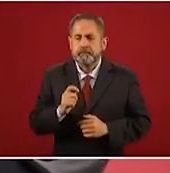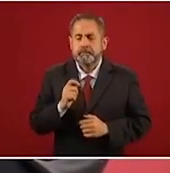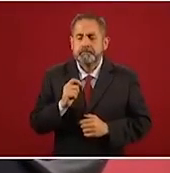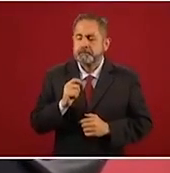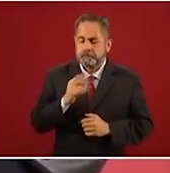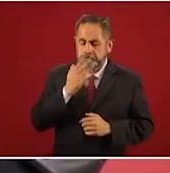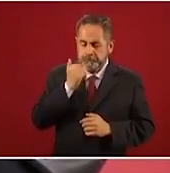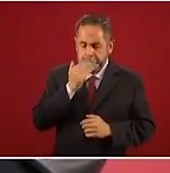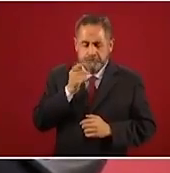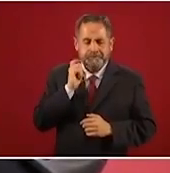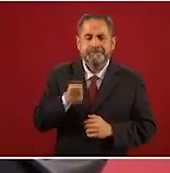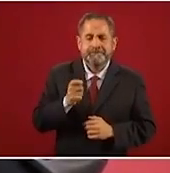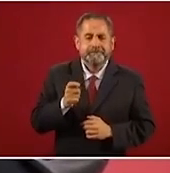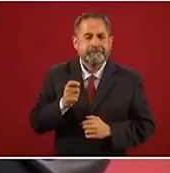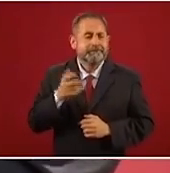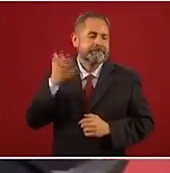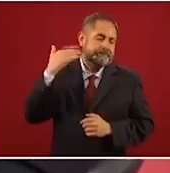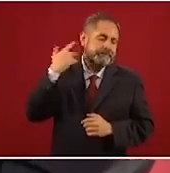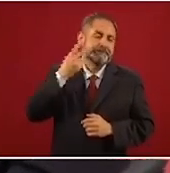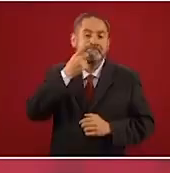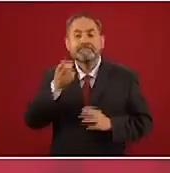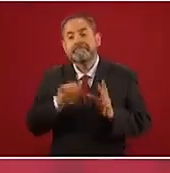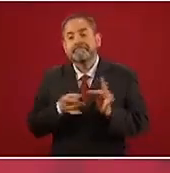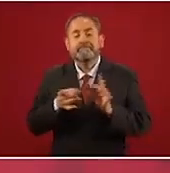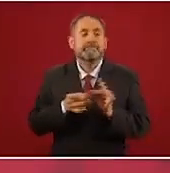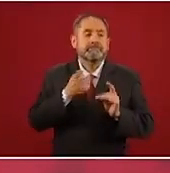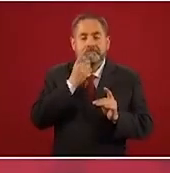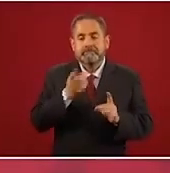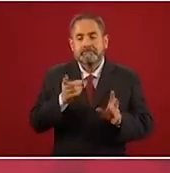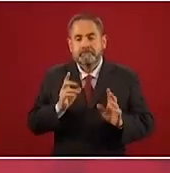esto que se quiso